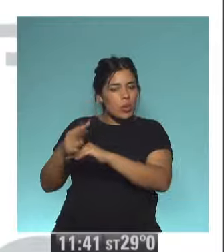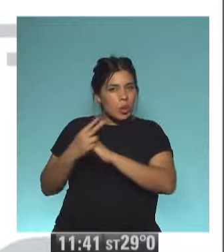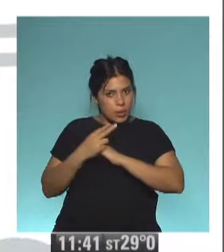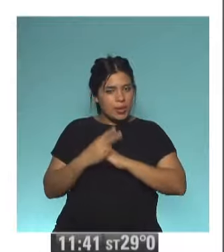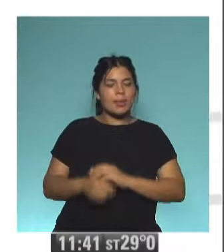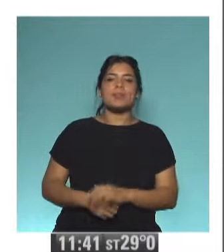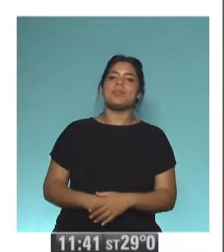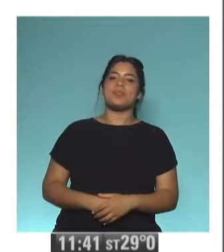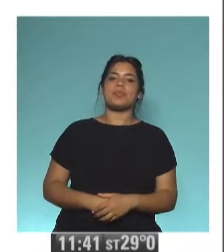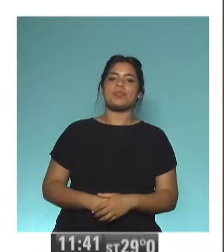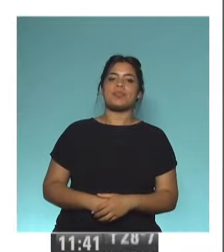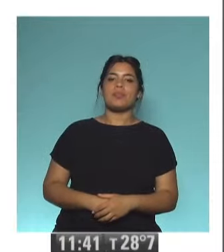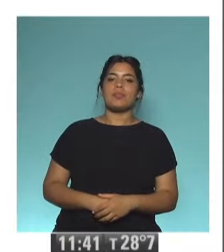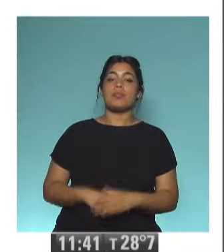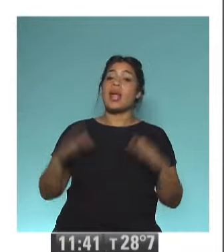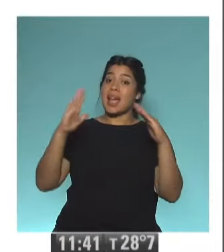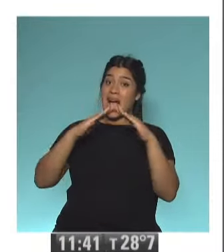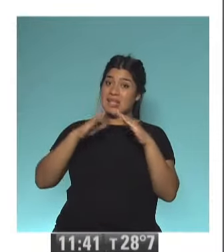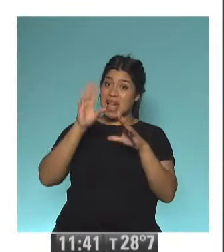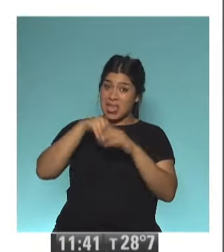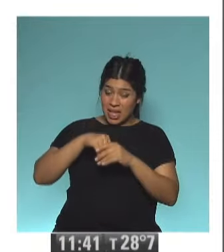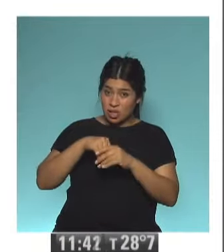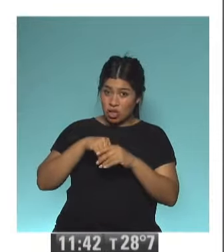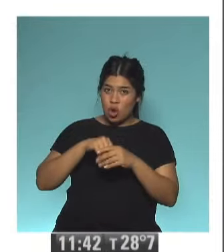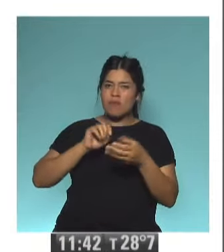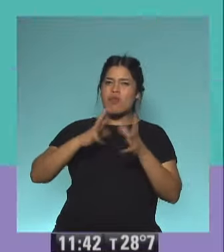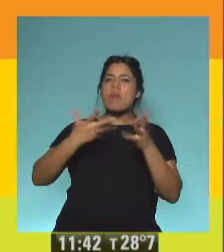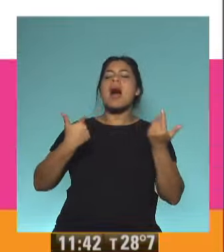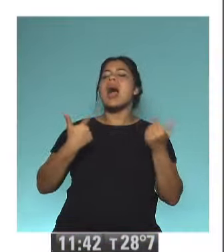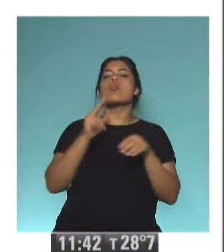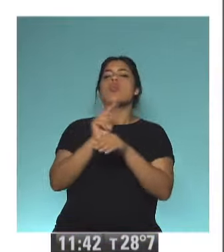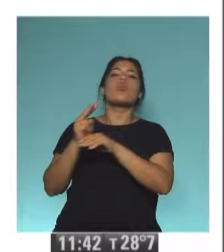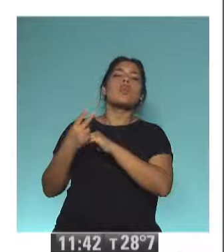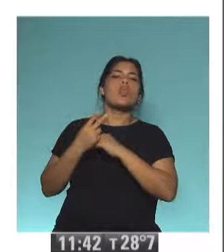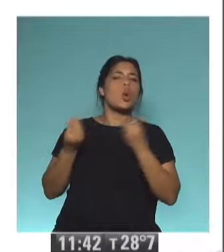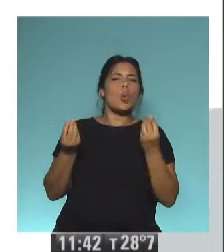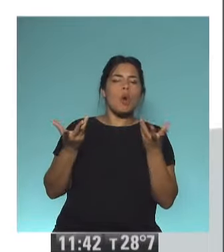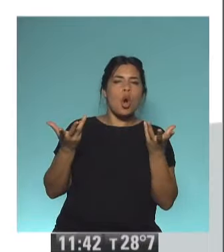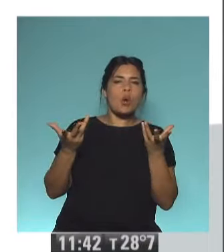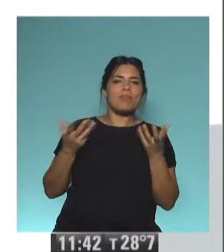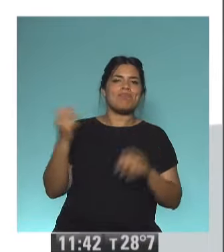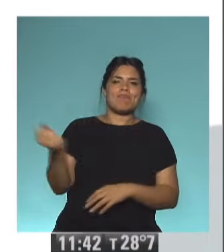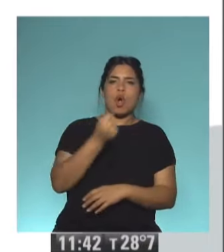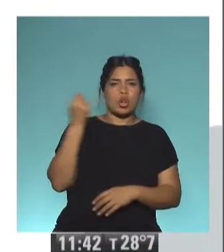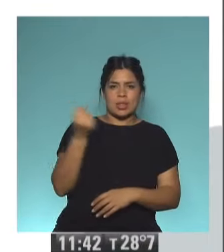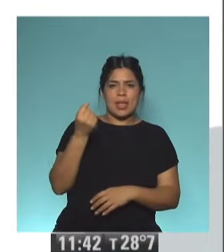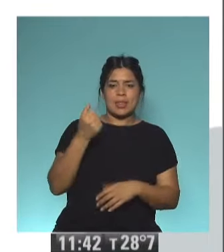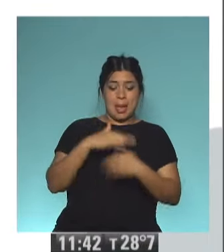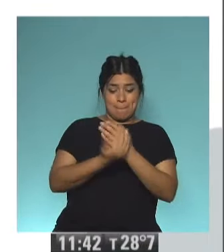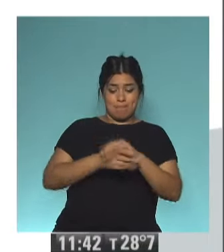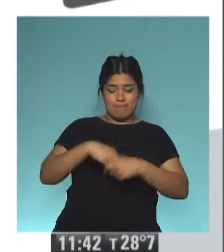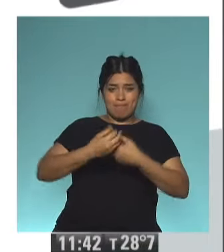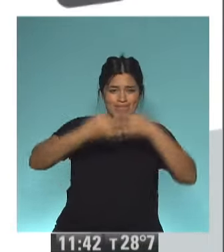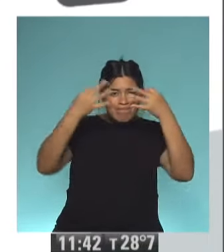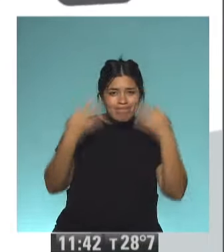todas. Dentro de nuestro hogar, tenemos formas de demostrar cuánto nos cuidamos y protegemos. Es importante mantener las manos limpias